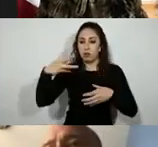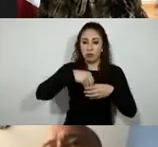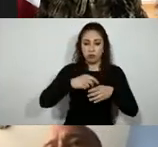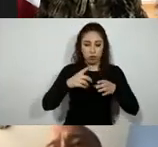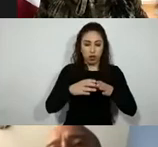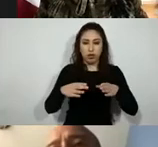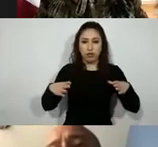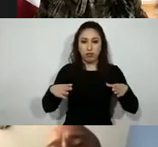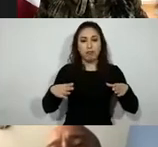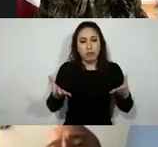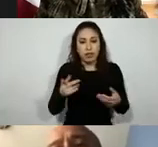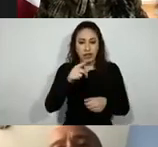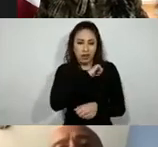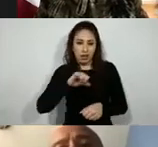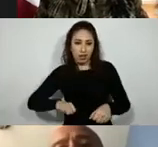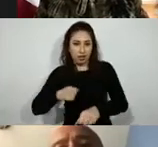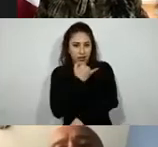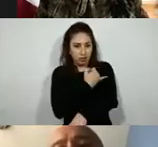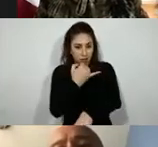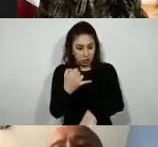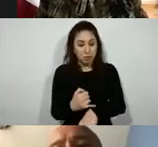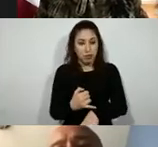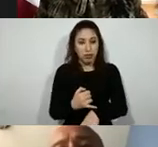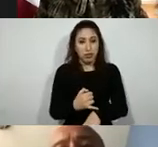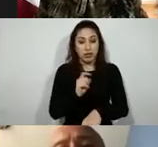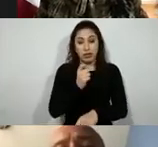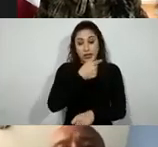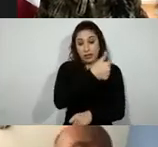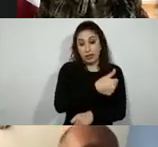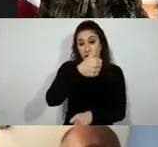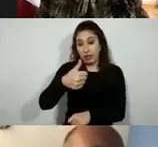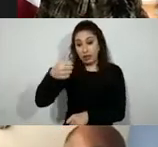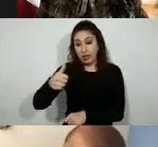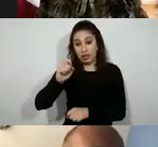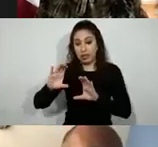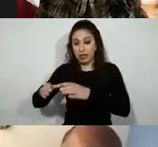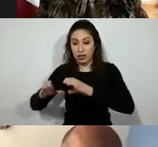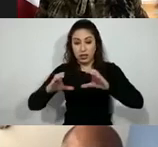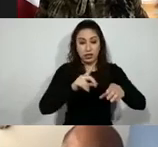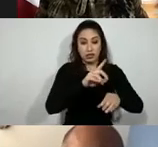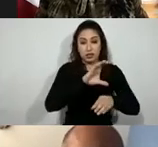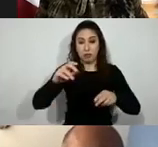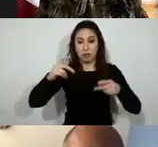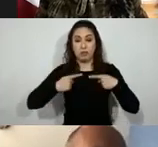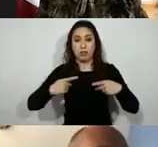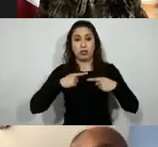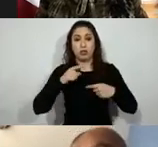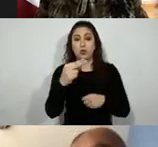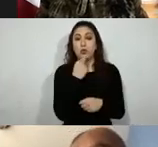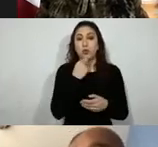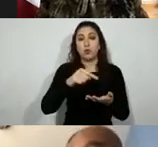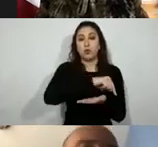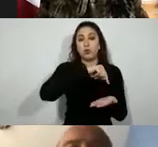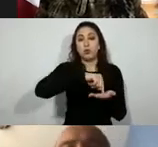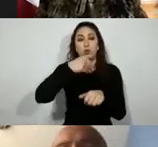en Iztapalapa, por cada 100,000 habitantes, ocupa el lugar número